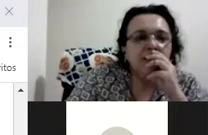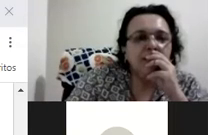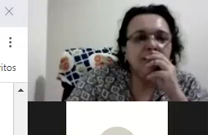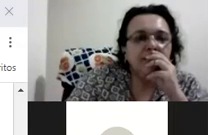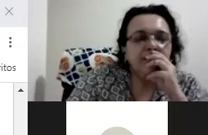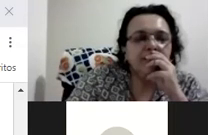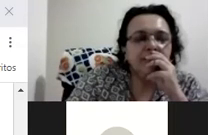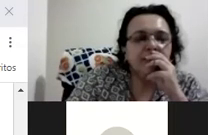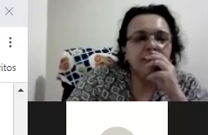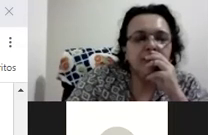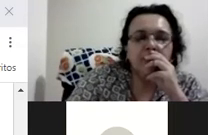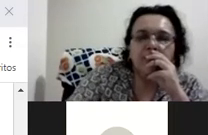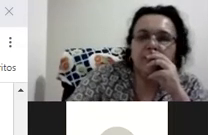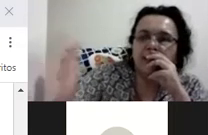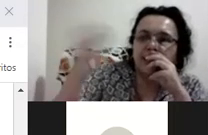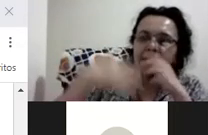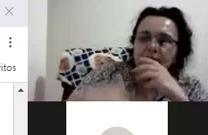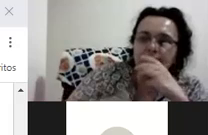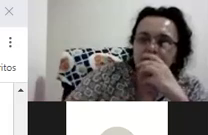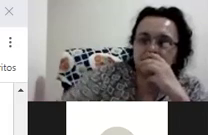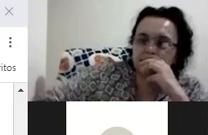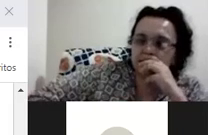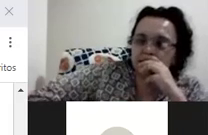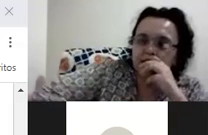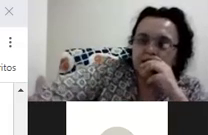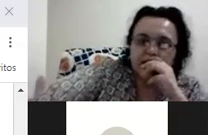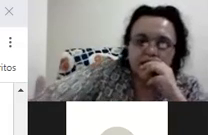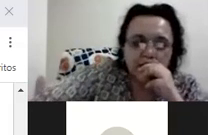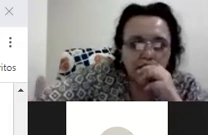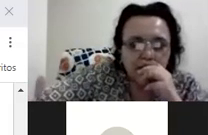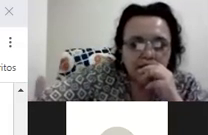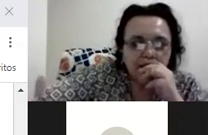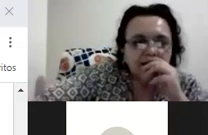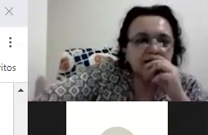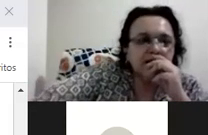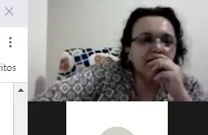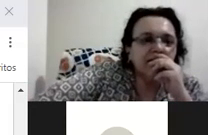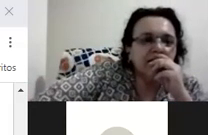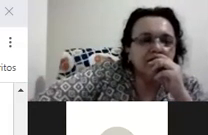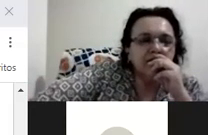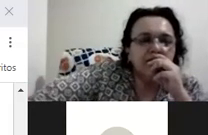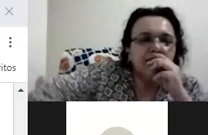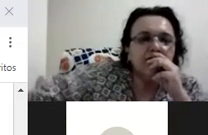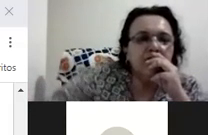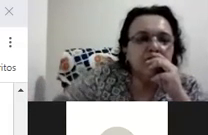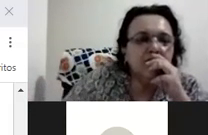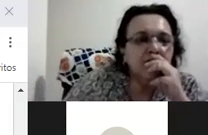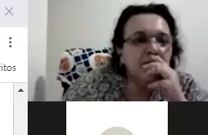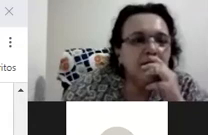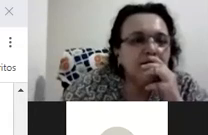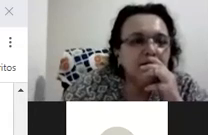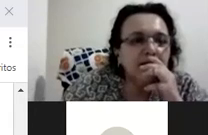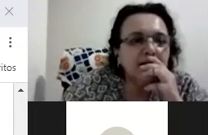a... Bueno, como ya leímos 4 veces esto, aquí no lo